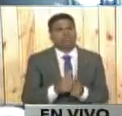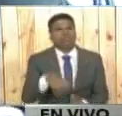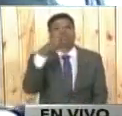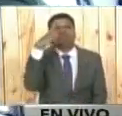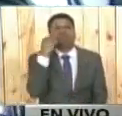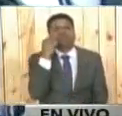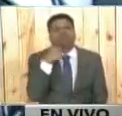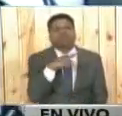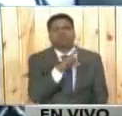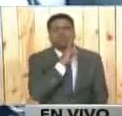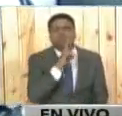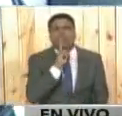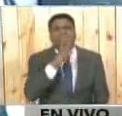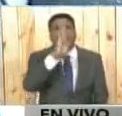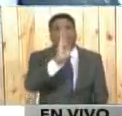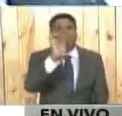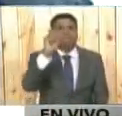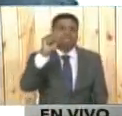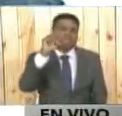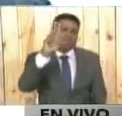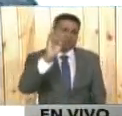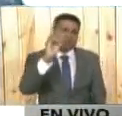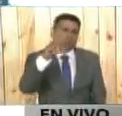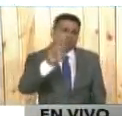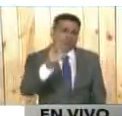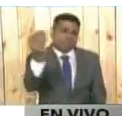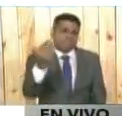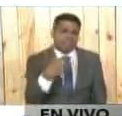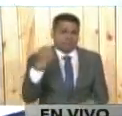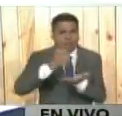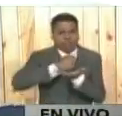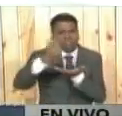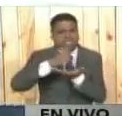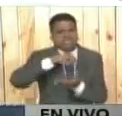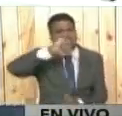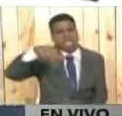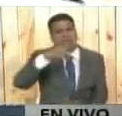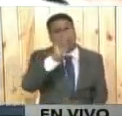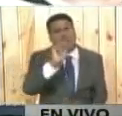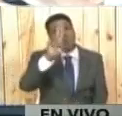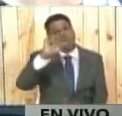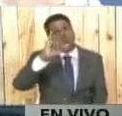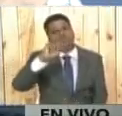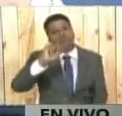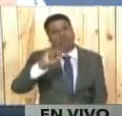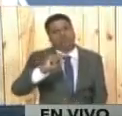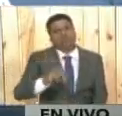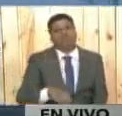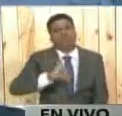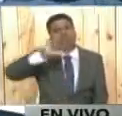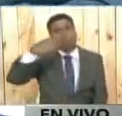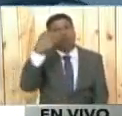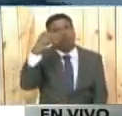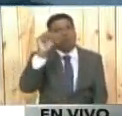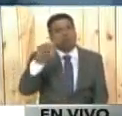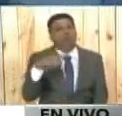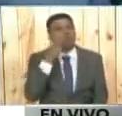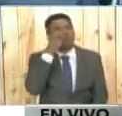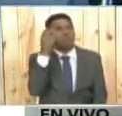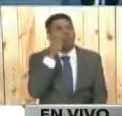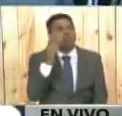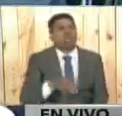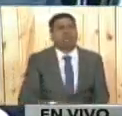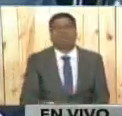su grupo interpretaron el tema Llegó la Salsa en junio de 1966, esos dos lo podemos buscar. ¿Ah?